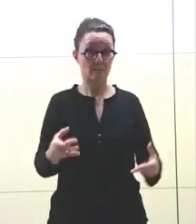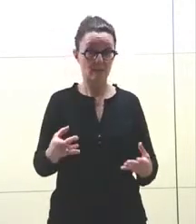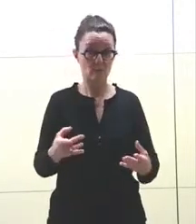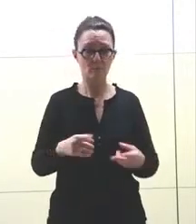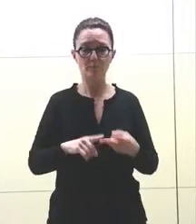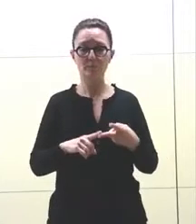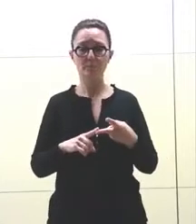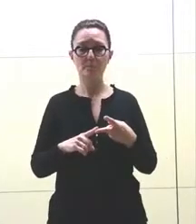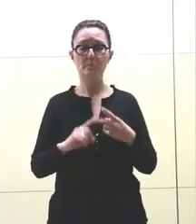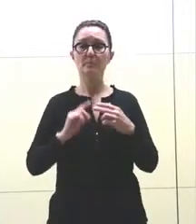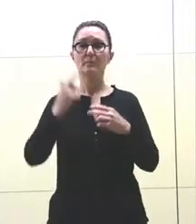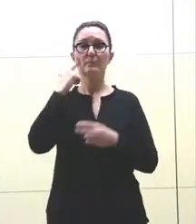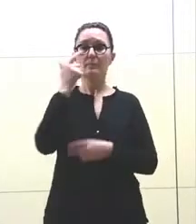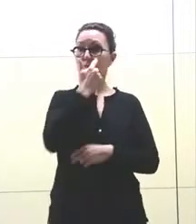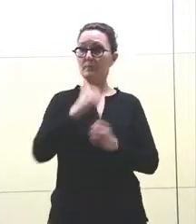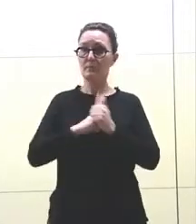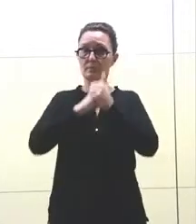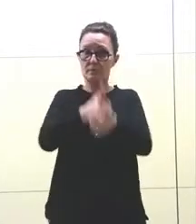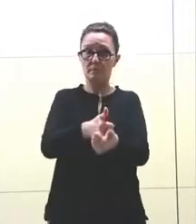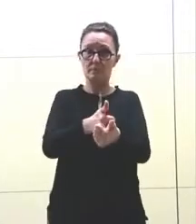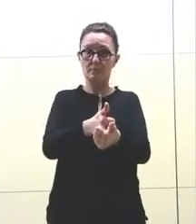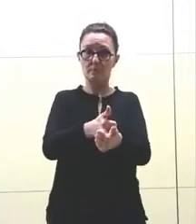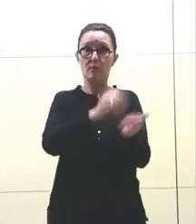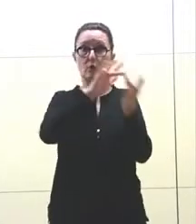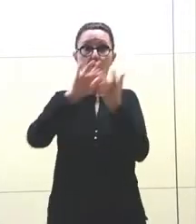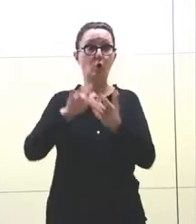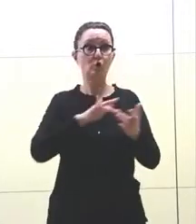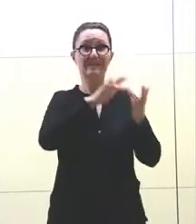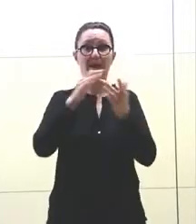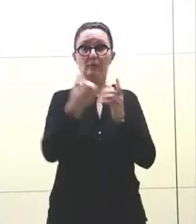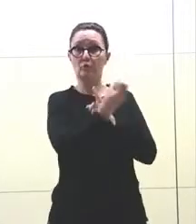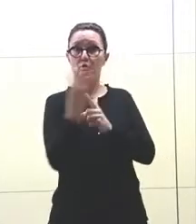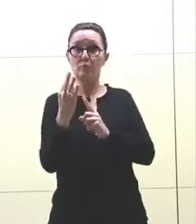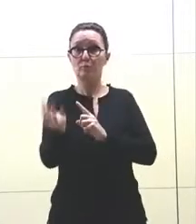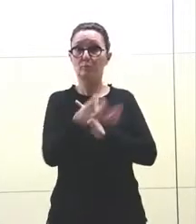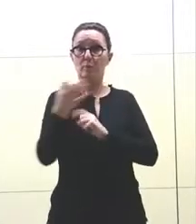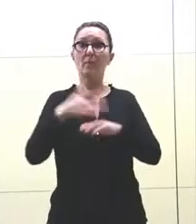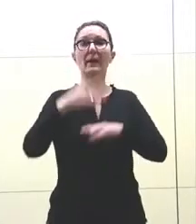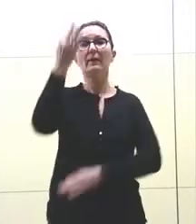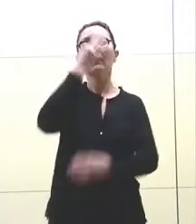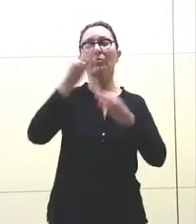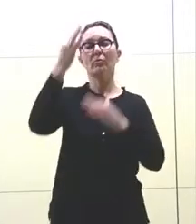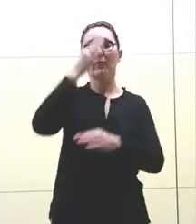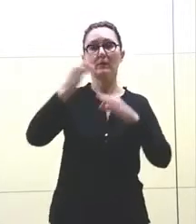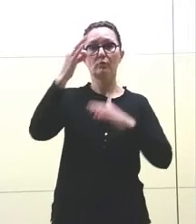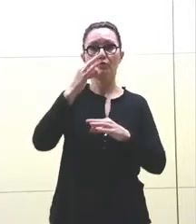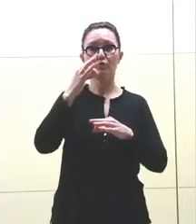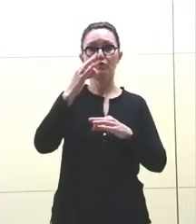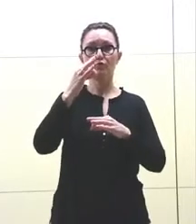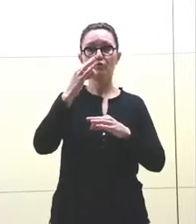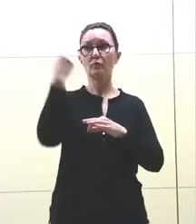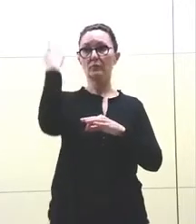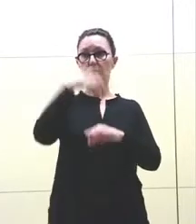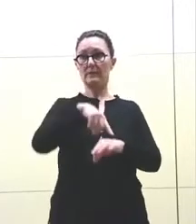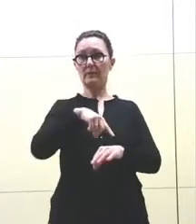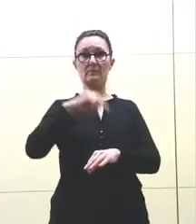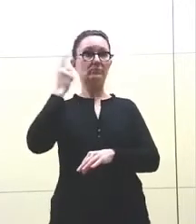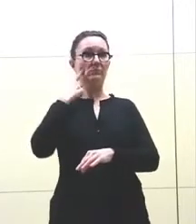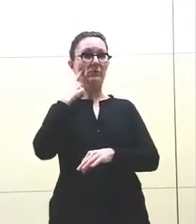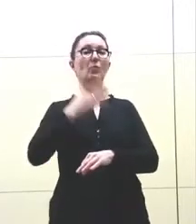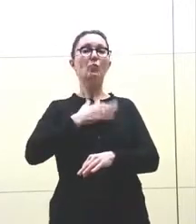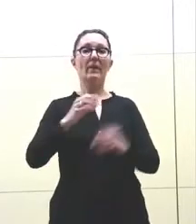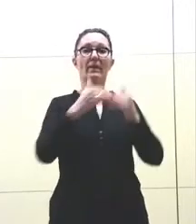un rastreo adecuado de los contactos para que todos aquellos contactos estrechos de los casos guarden